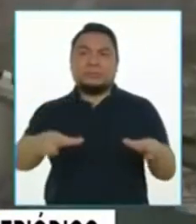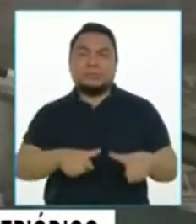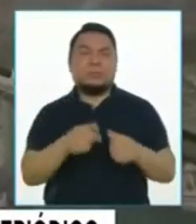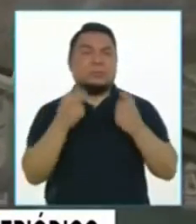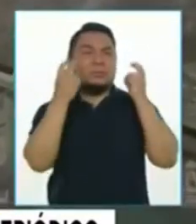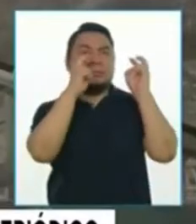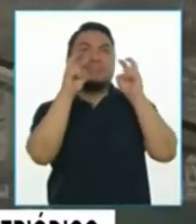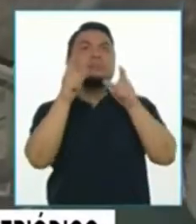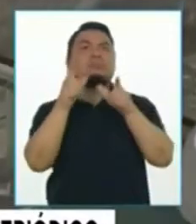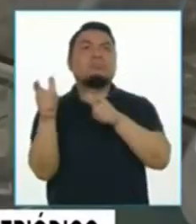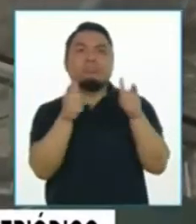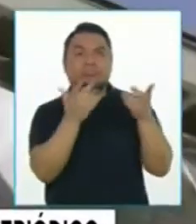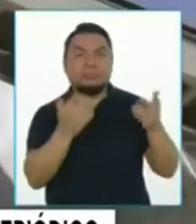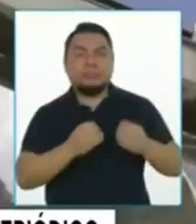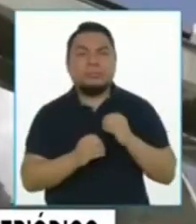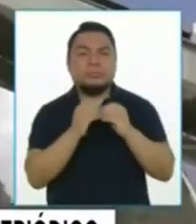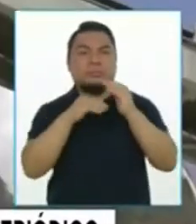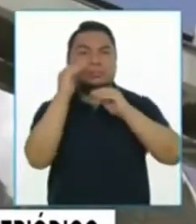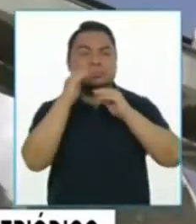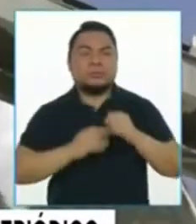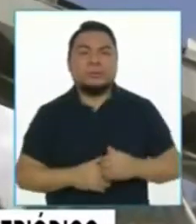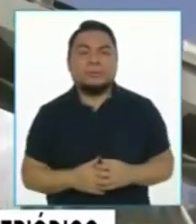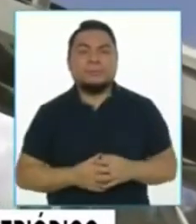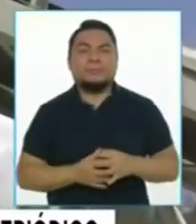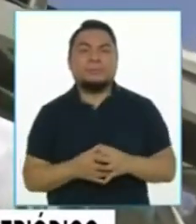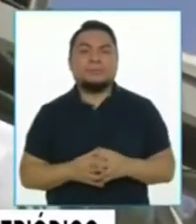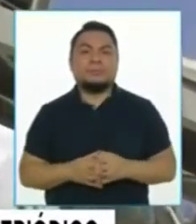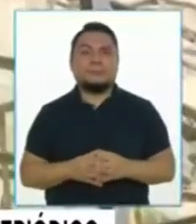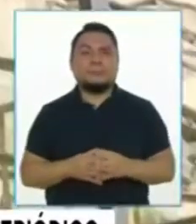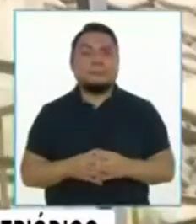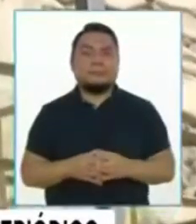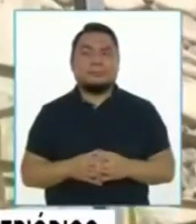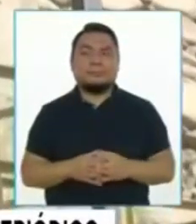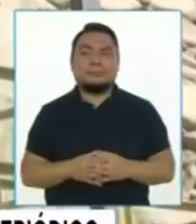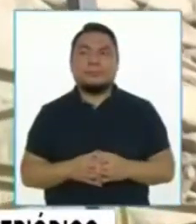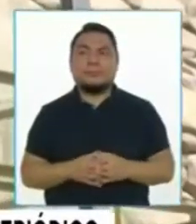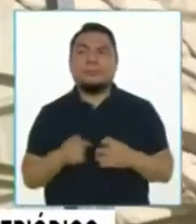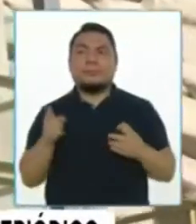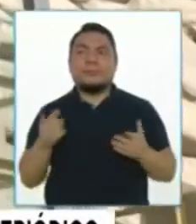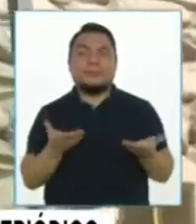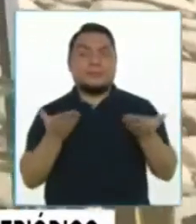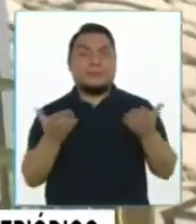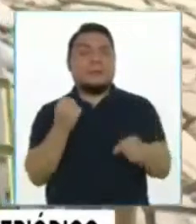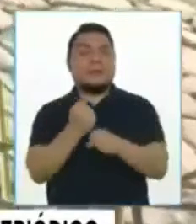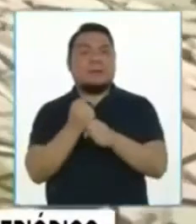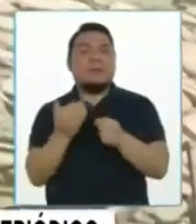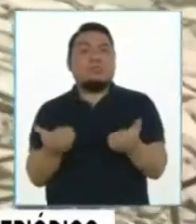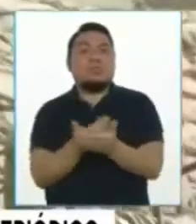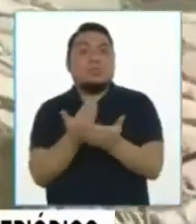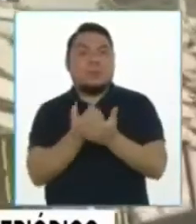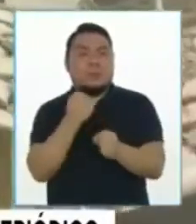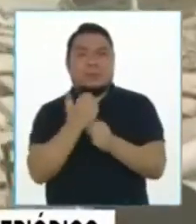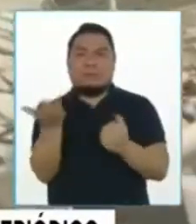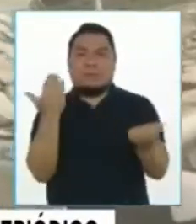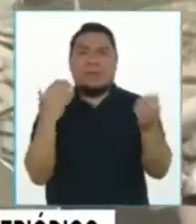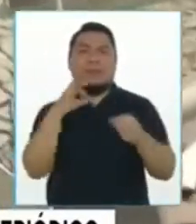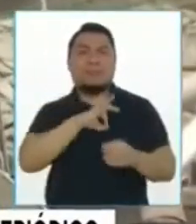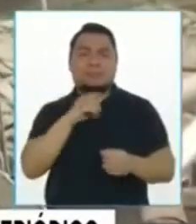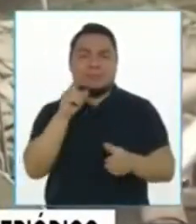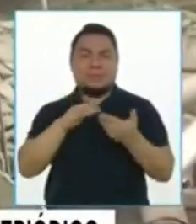obra. Esto es parte del que genera puestos de empleo esta obra